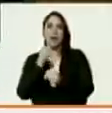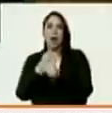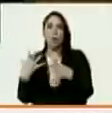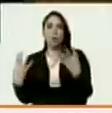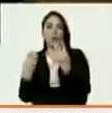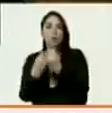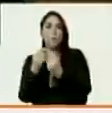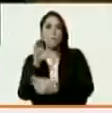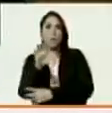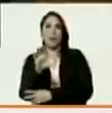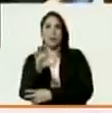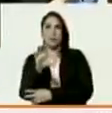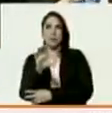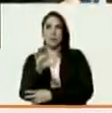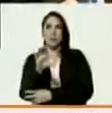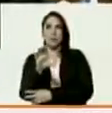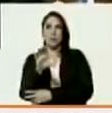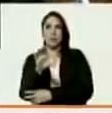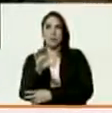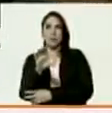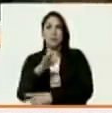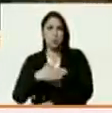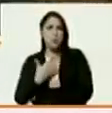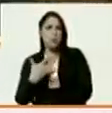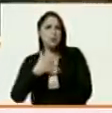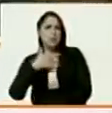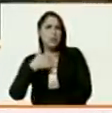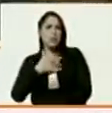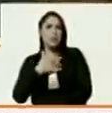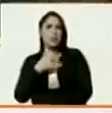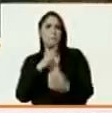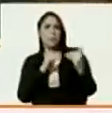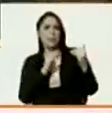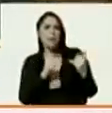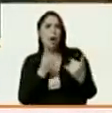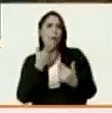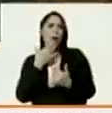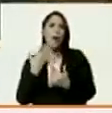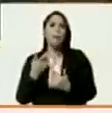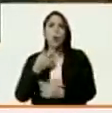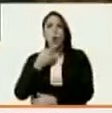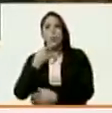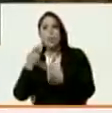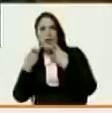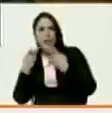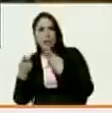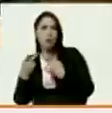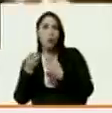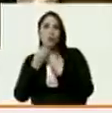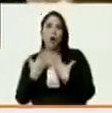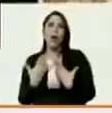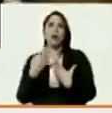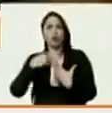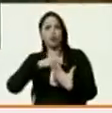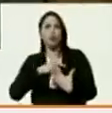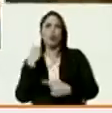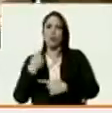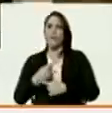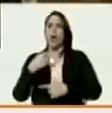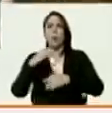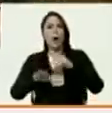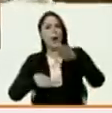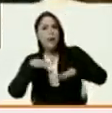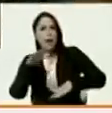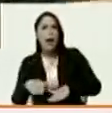Uno pudiera sentirse esperanzado cuando ve una declaración que bueno, vamos a echar para adelante para evitar la